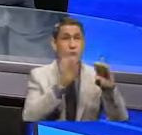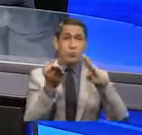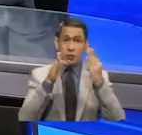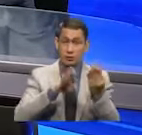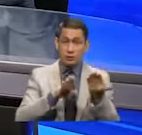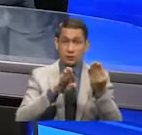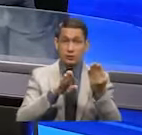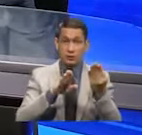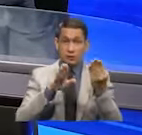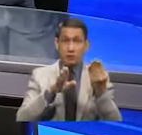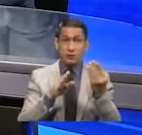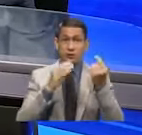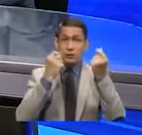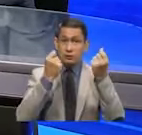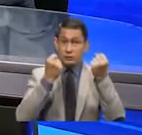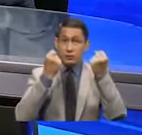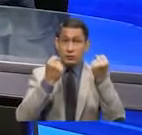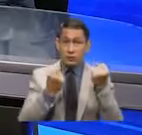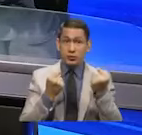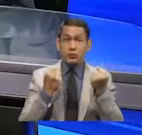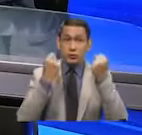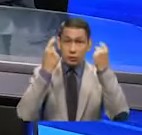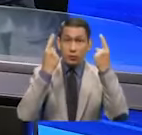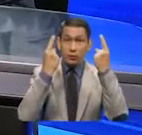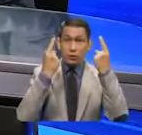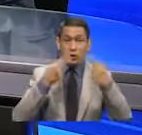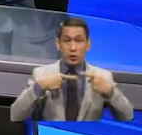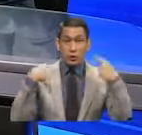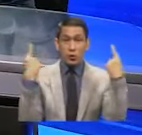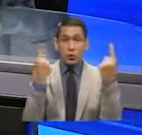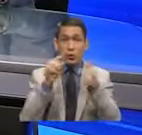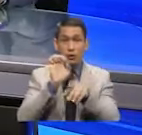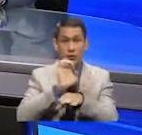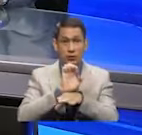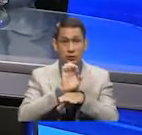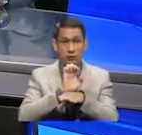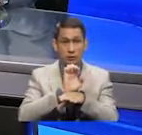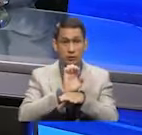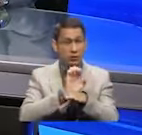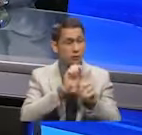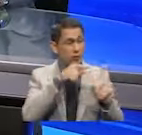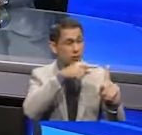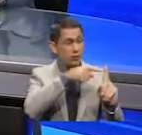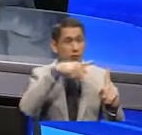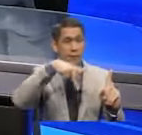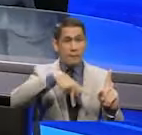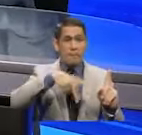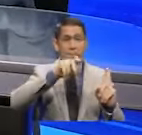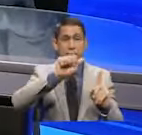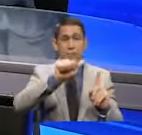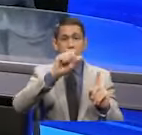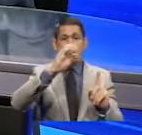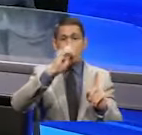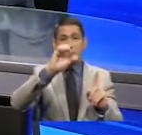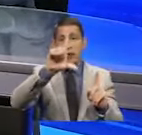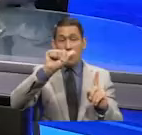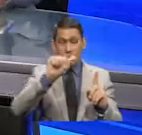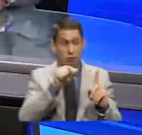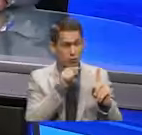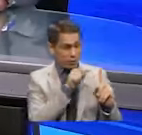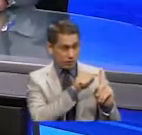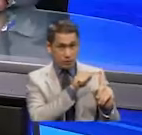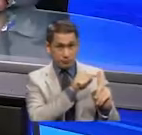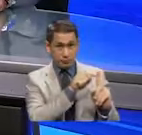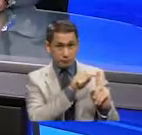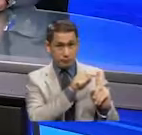ha realmente causado una conmoción en todo el país. Y el legado de Paola realmente cambia toda